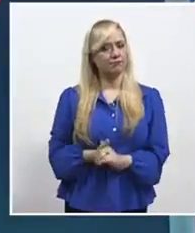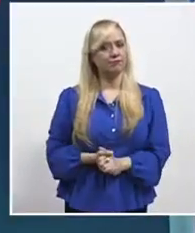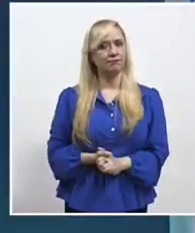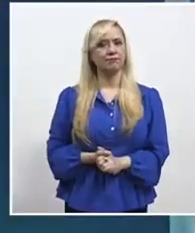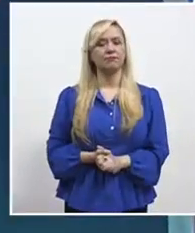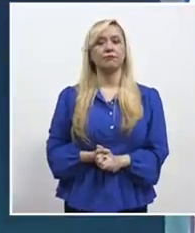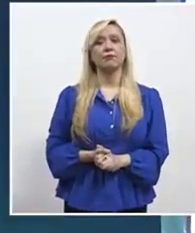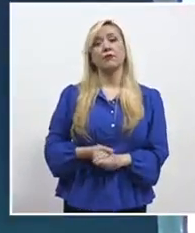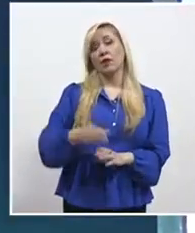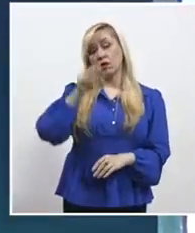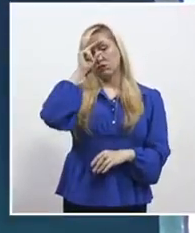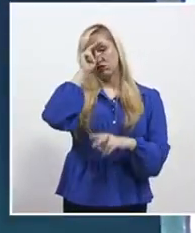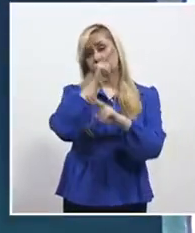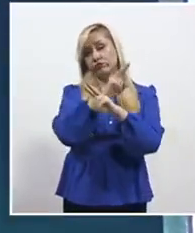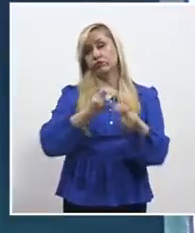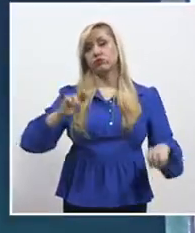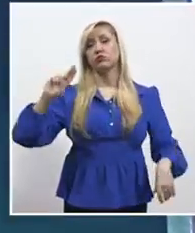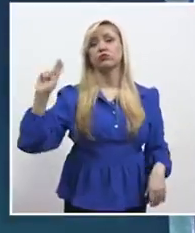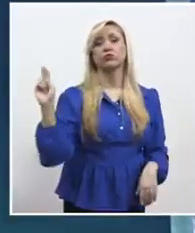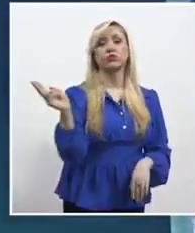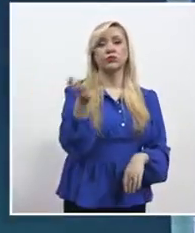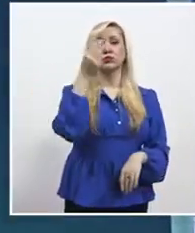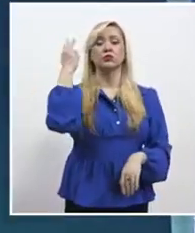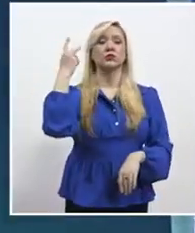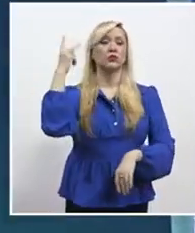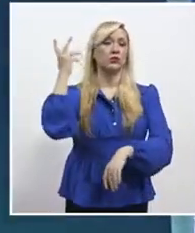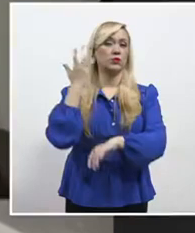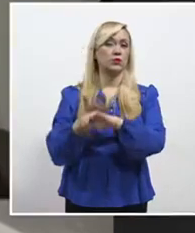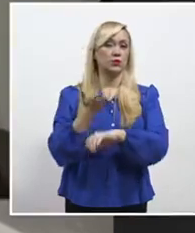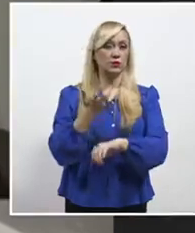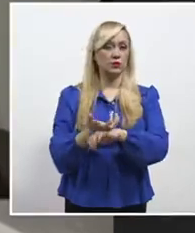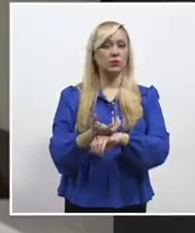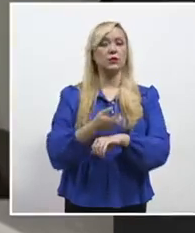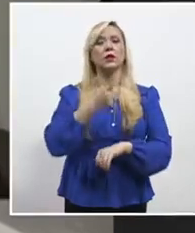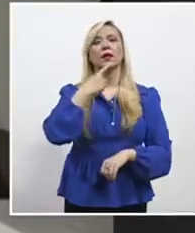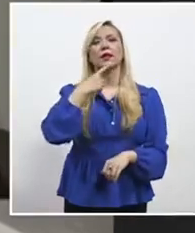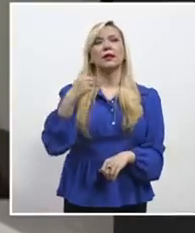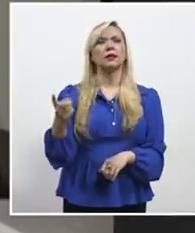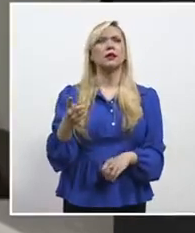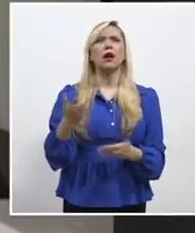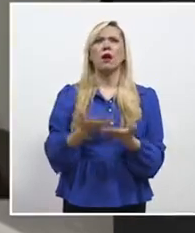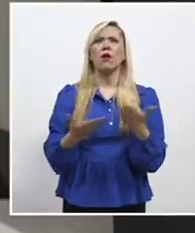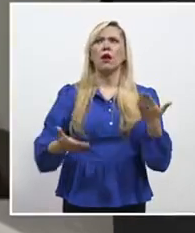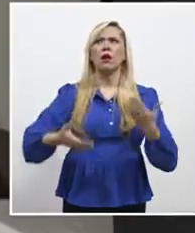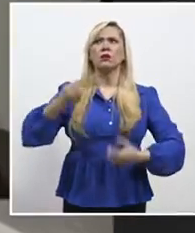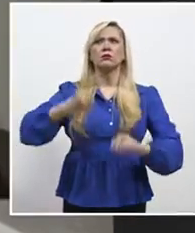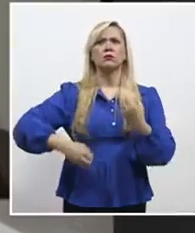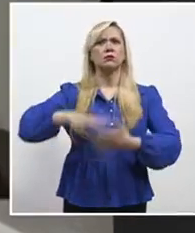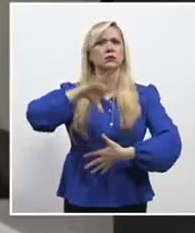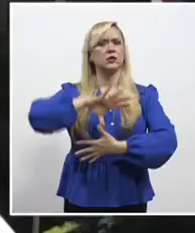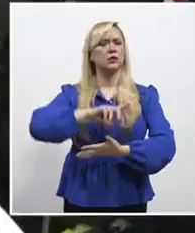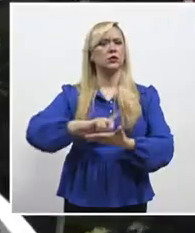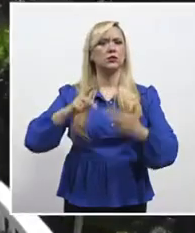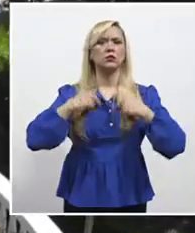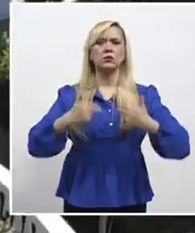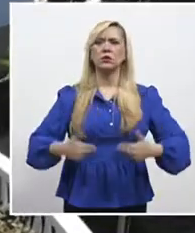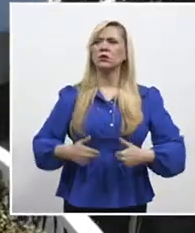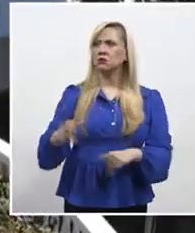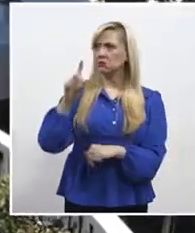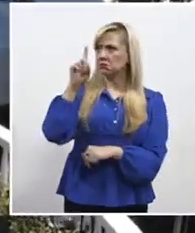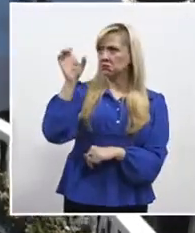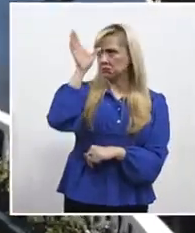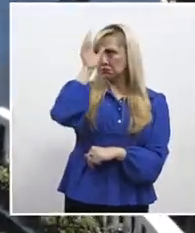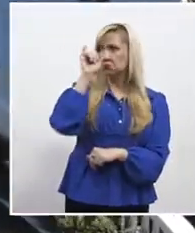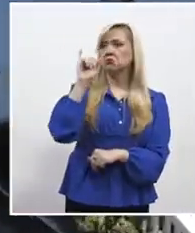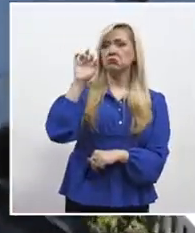El académico de la American University, Carlos Ayala Corao, se sumó a la exigencia de la Corte Interamericana de Derechos Humanos de eliminar en